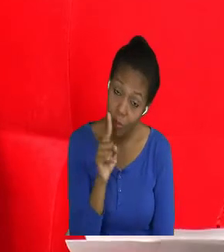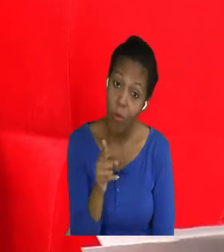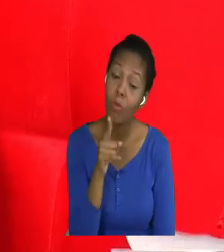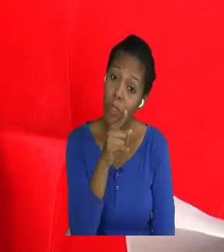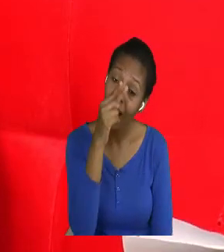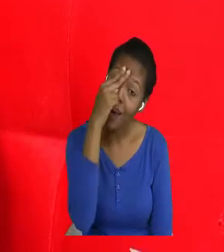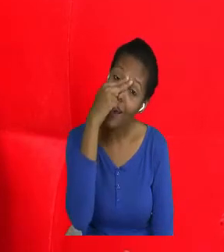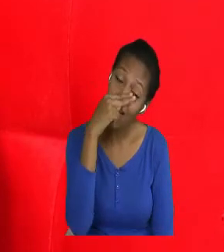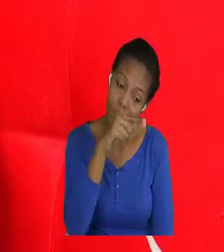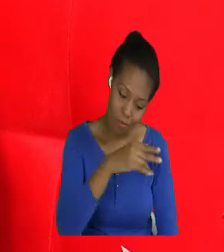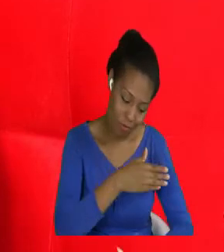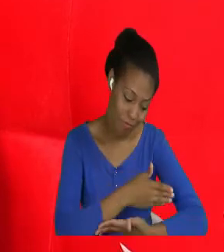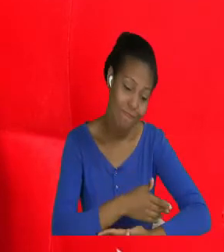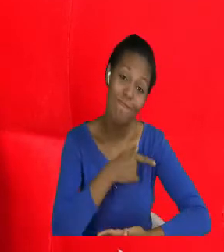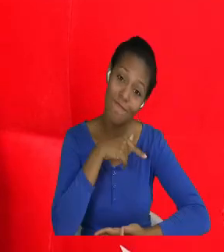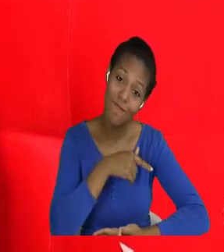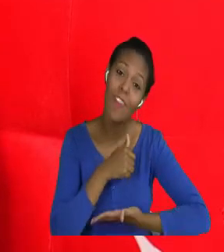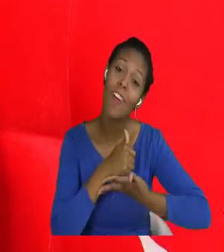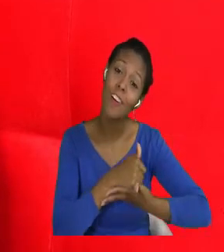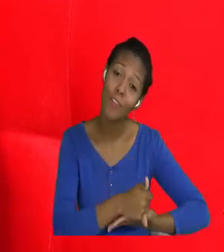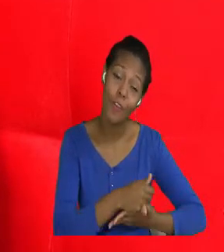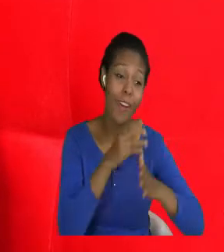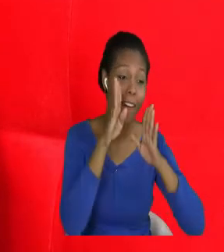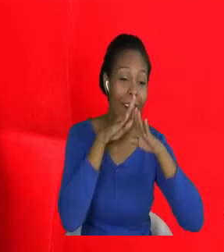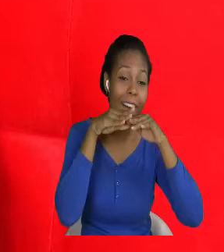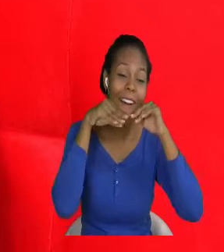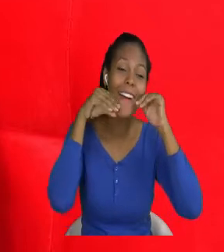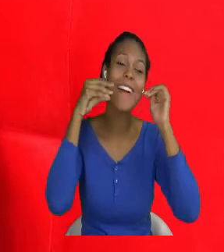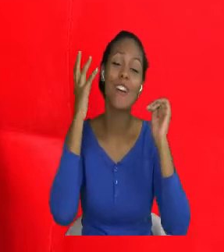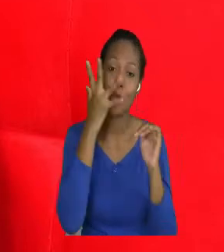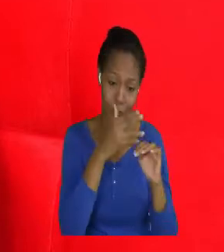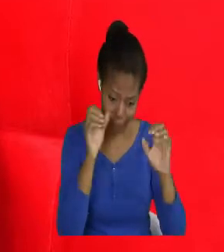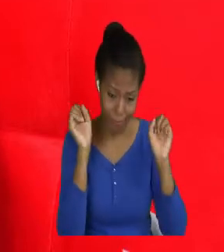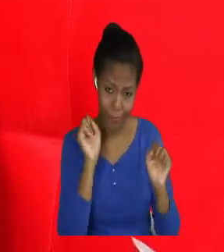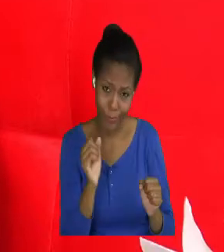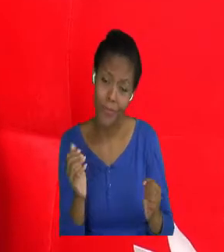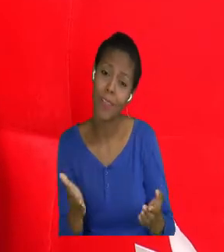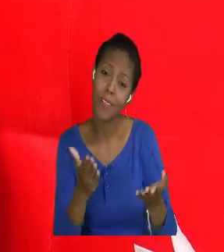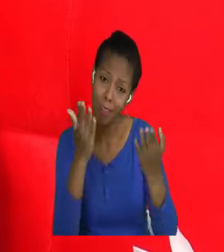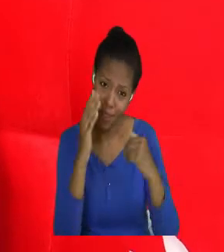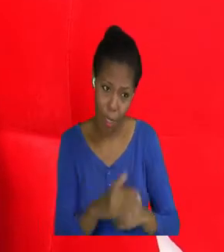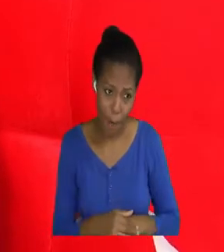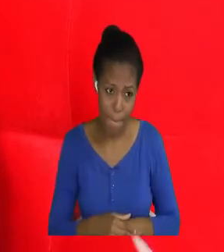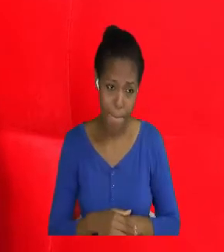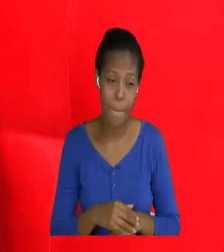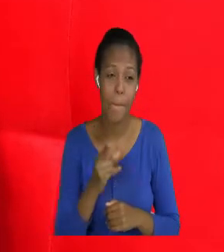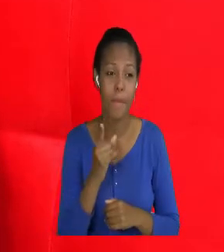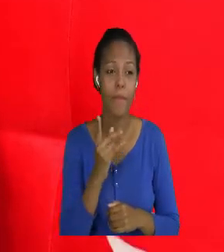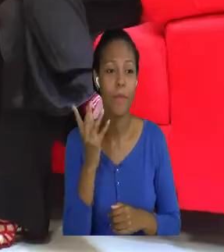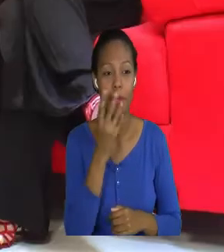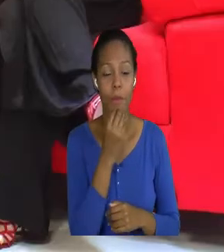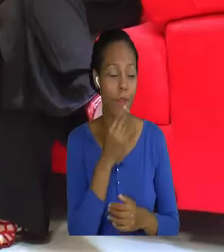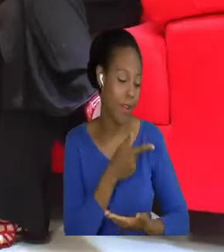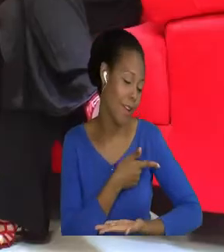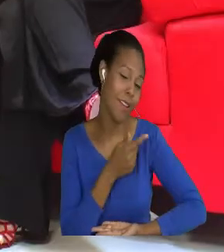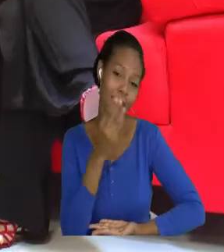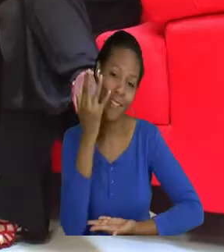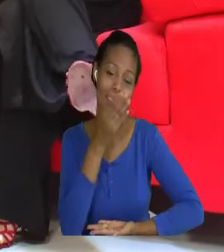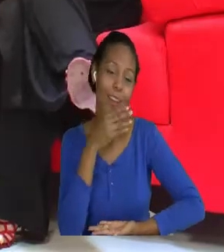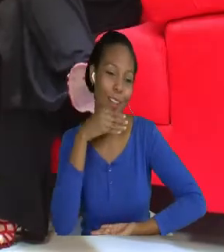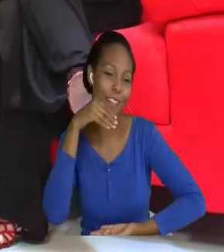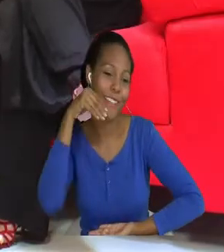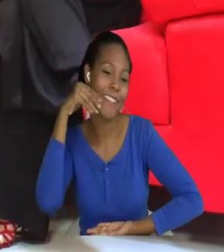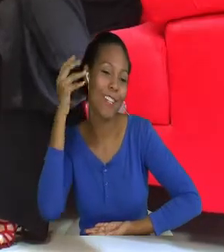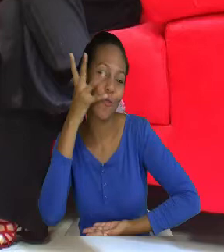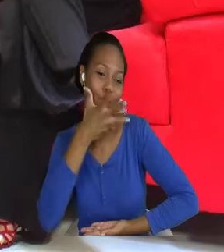sin brindarle una preciosa sonrisa, porque sí se puede y sí es posible brindarle una sonrisa a estos niños. Claro que sí.